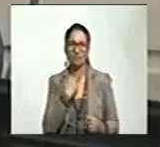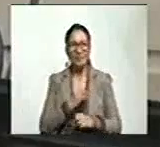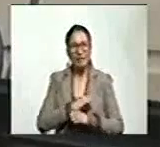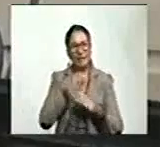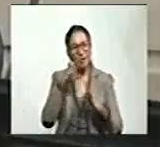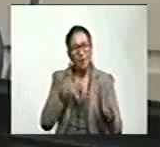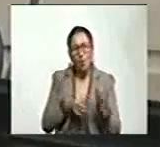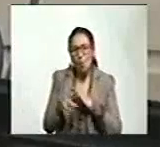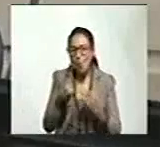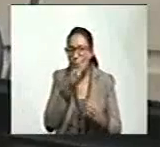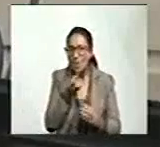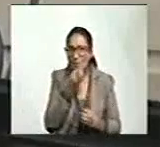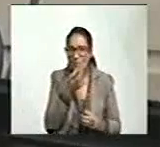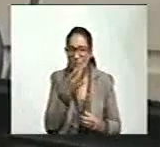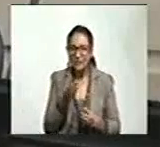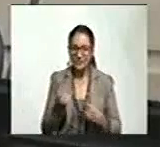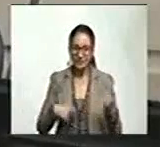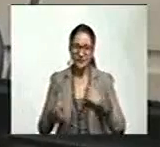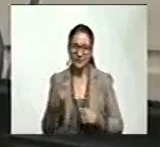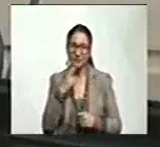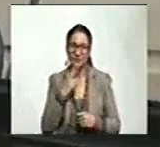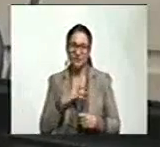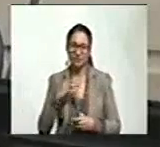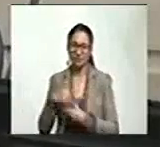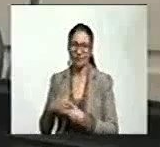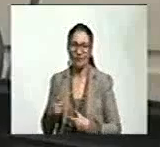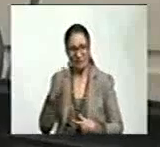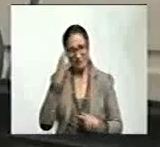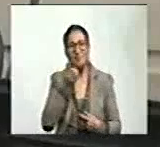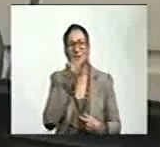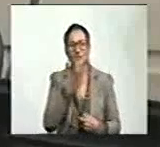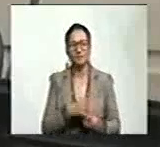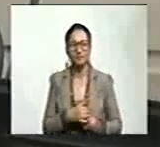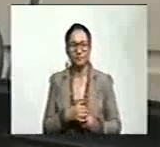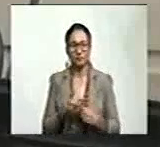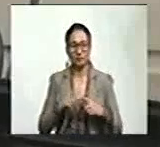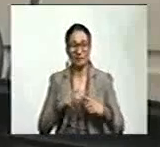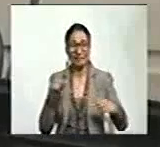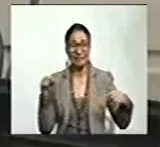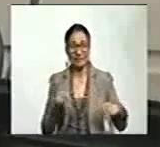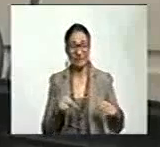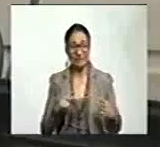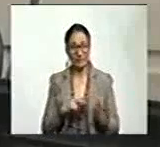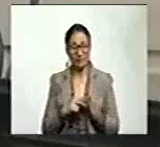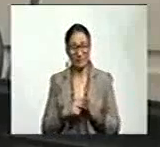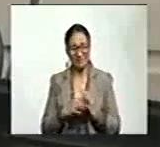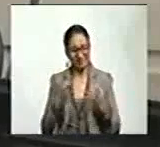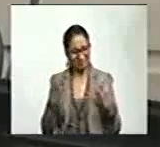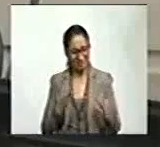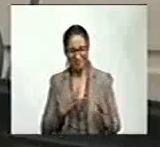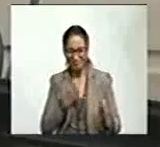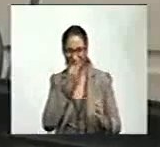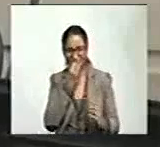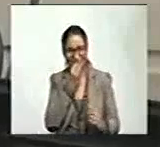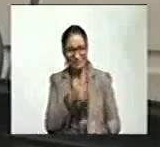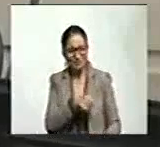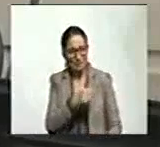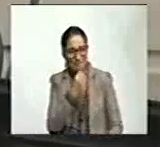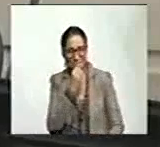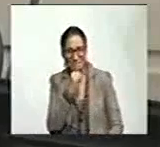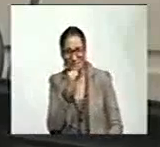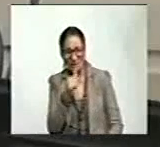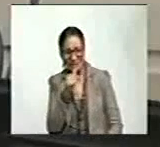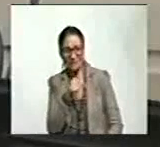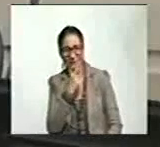de la acción del narcotráfico que es el determinante y es el punto